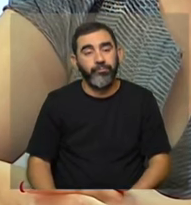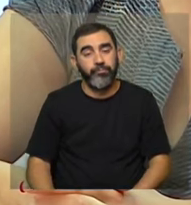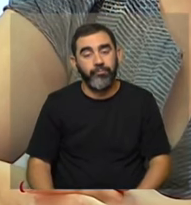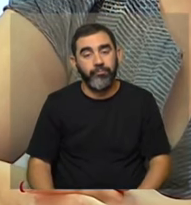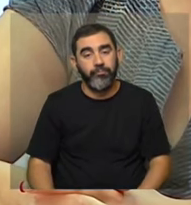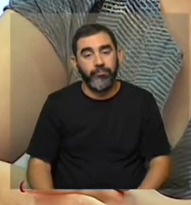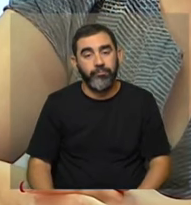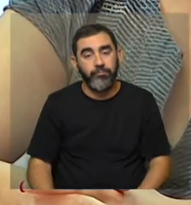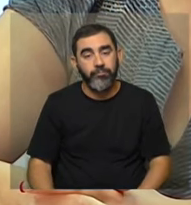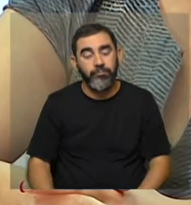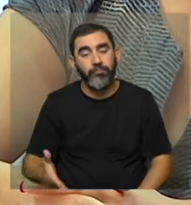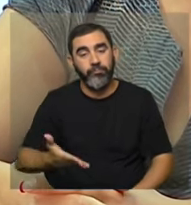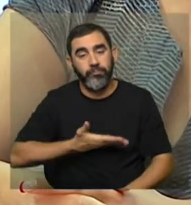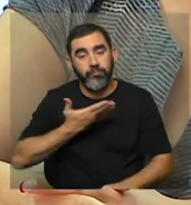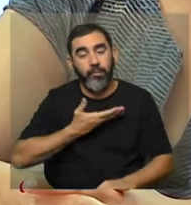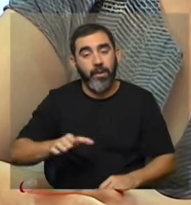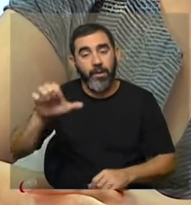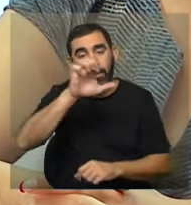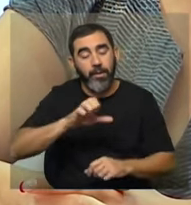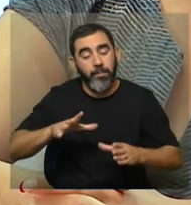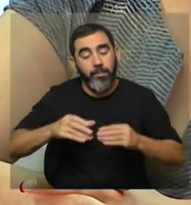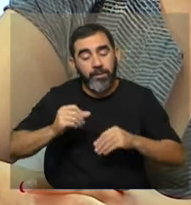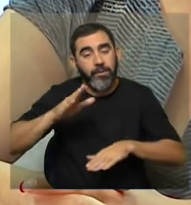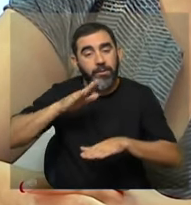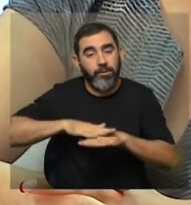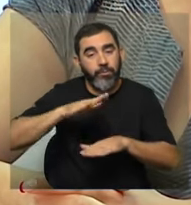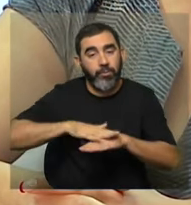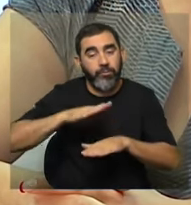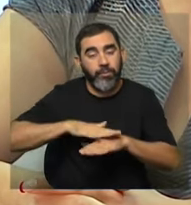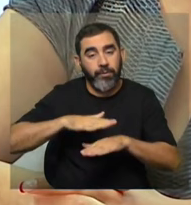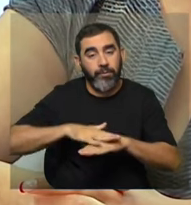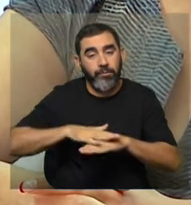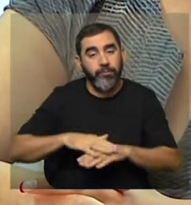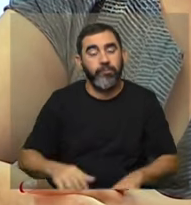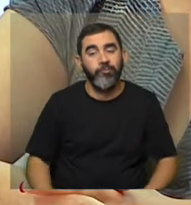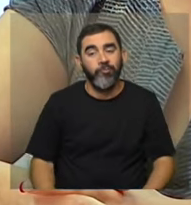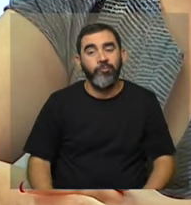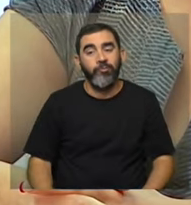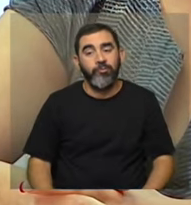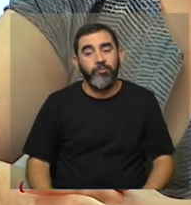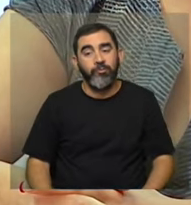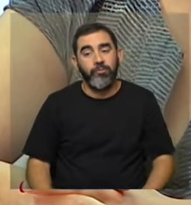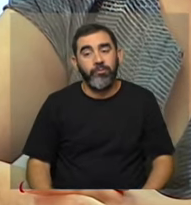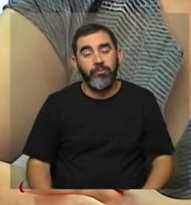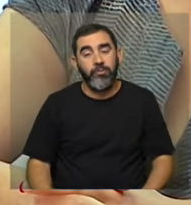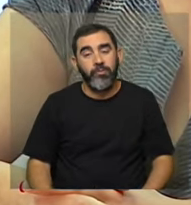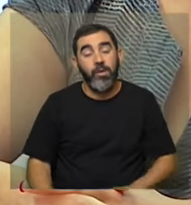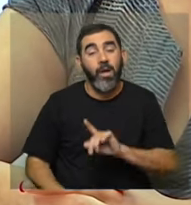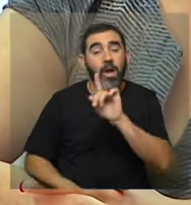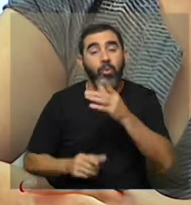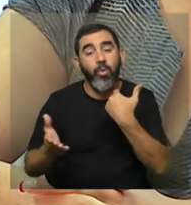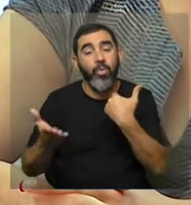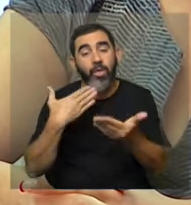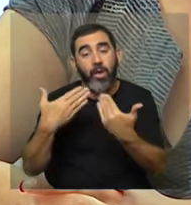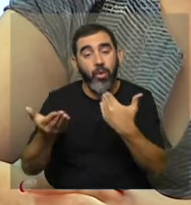primer lugar venos que la empresa asuma su responsabilidad porque en alguna de las conversaciones que